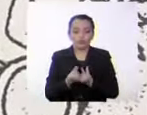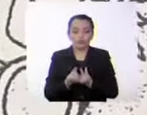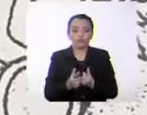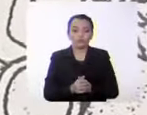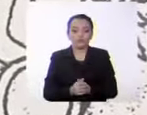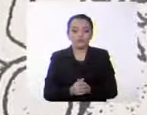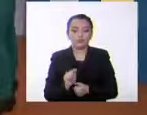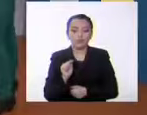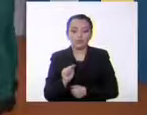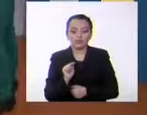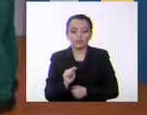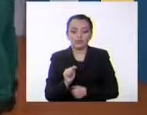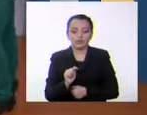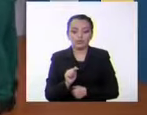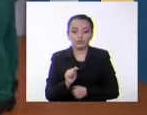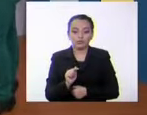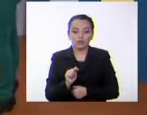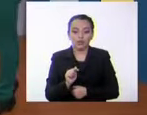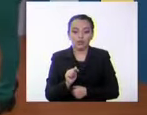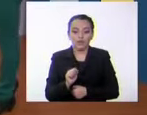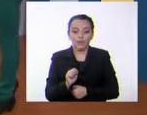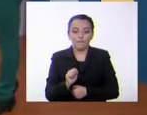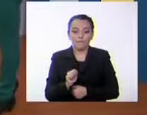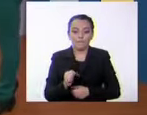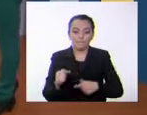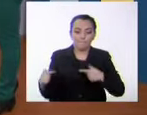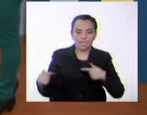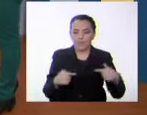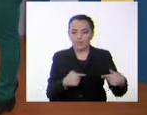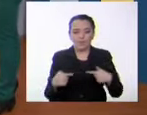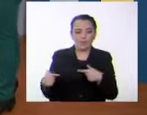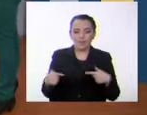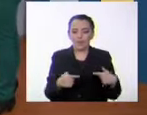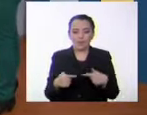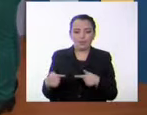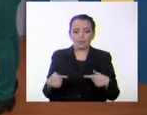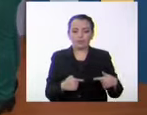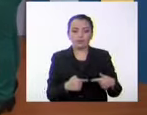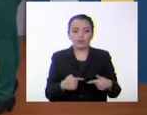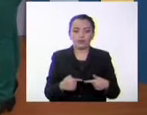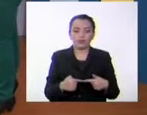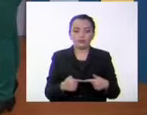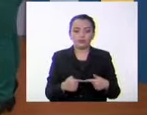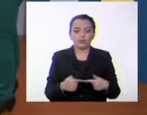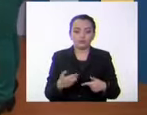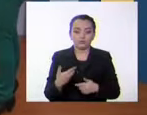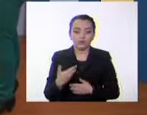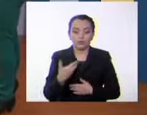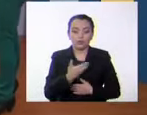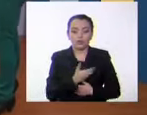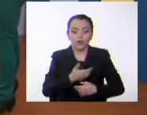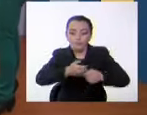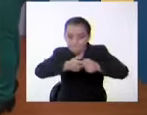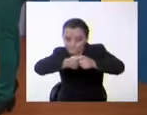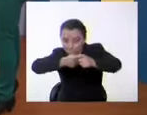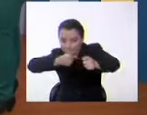la batalla de Acaxual, ahí es donde nuestros indígenas, ¿verdad?, con sus arcos y sus